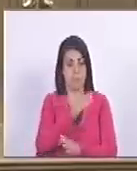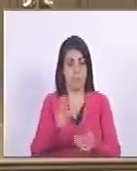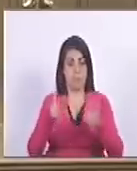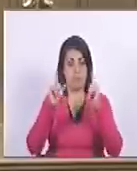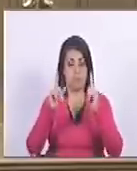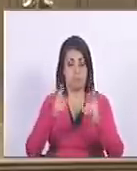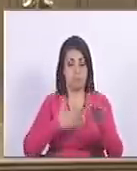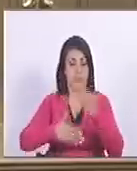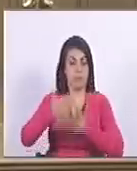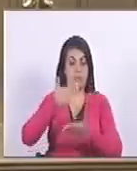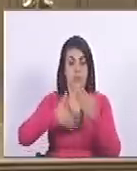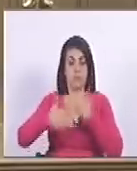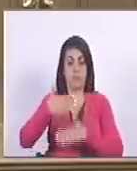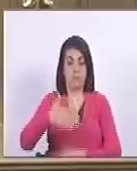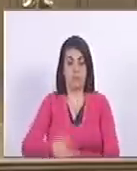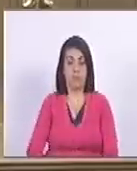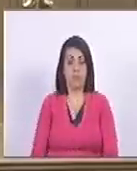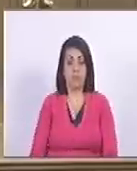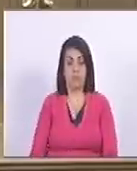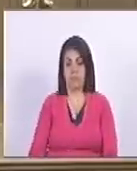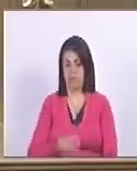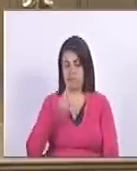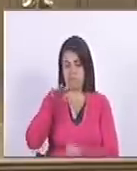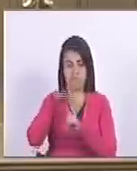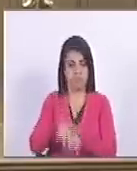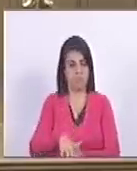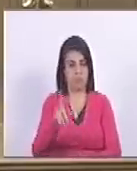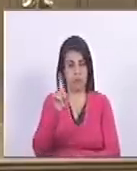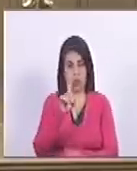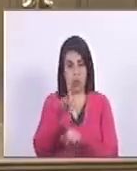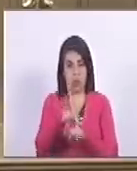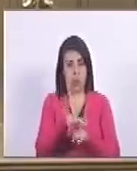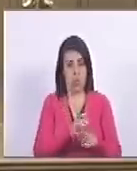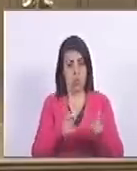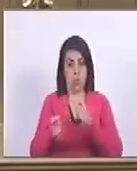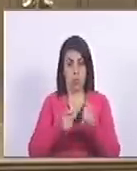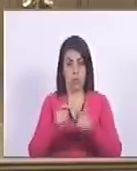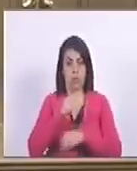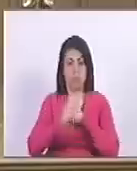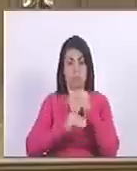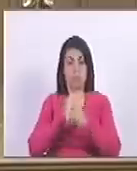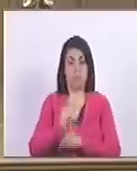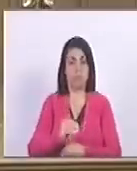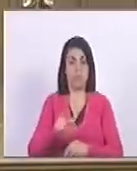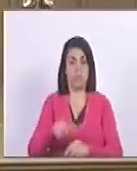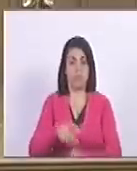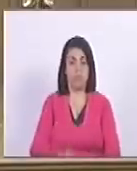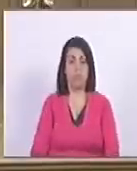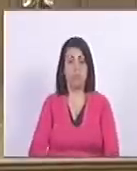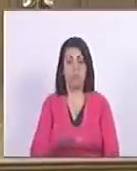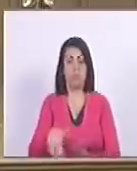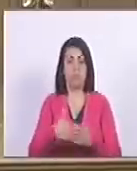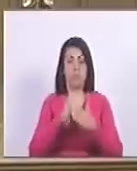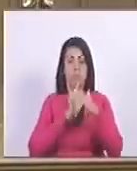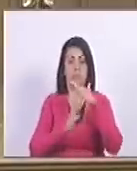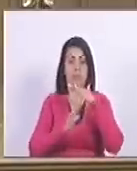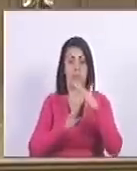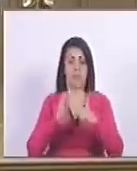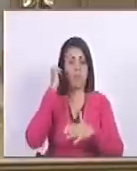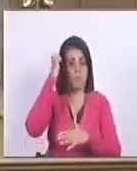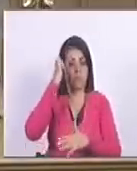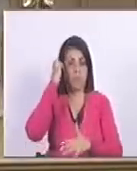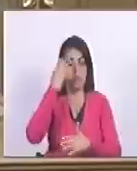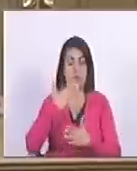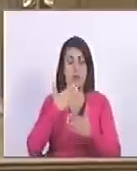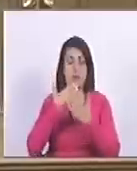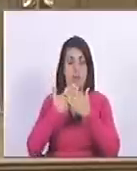un trato menos humillante, menos ignominioso que se le da a los migrantes en todos los países de Europa,